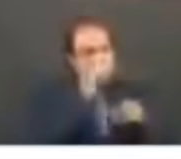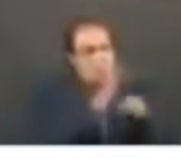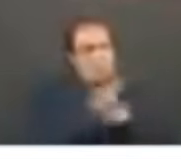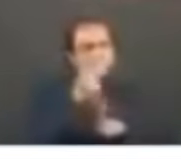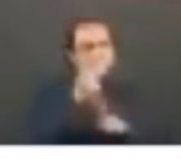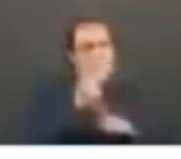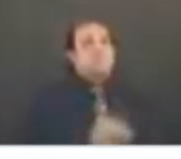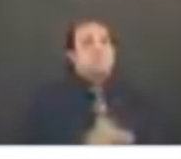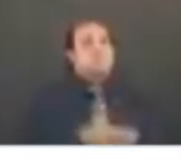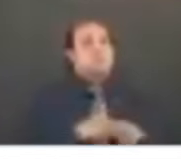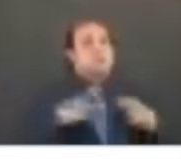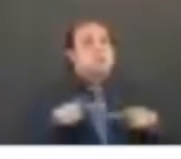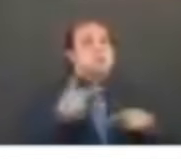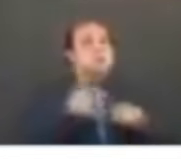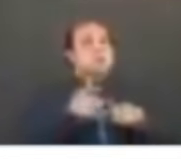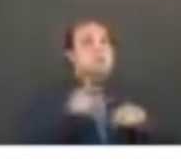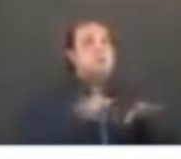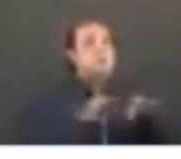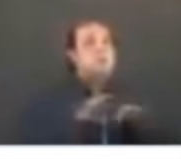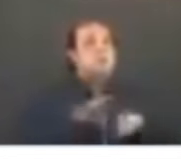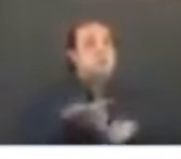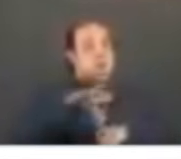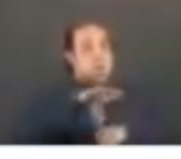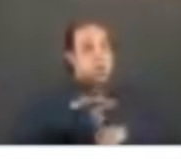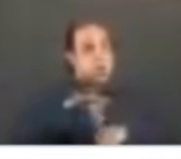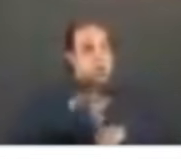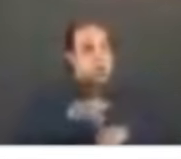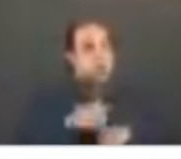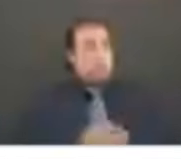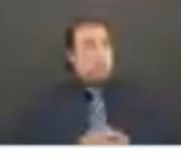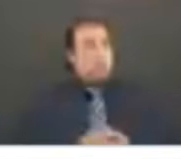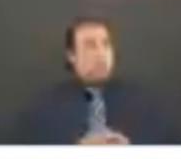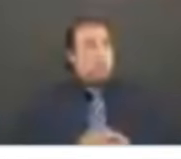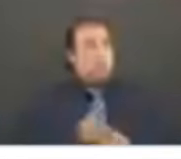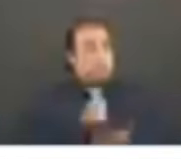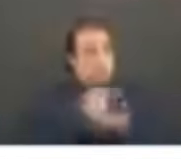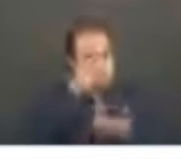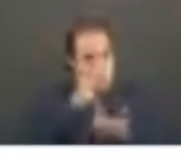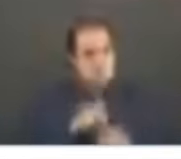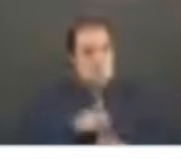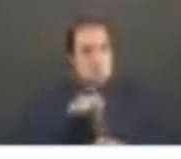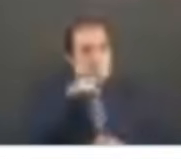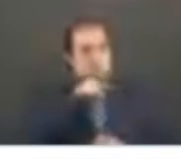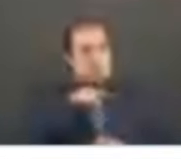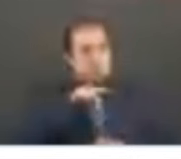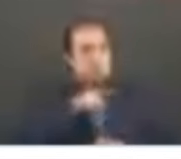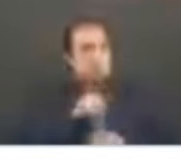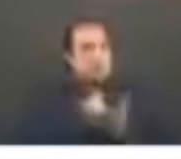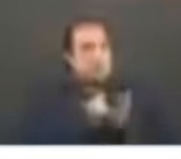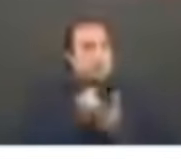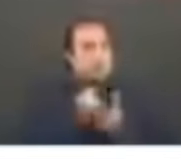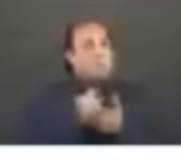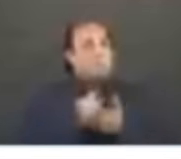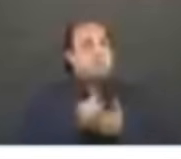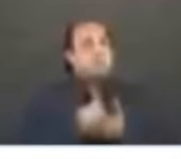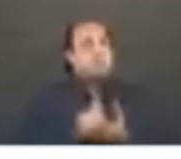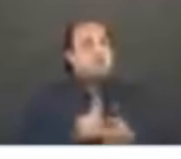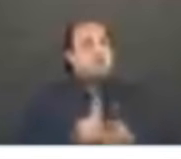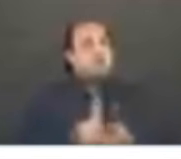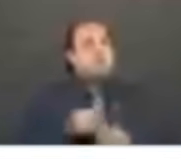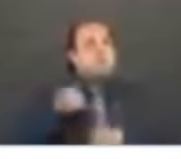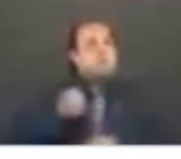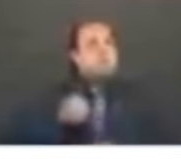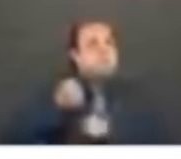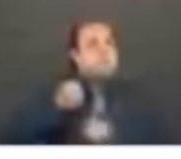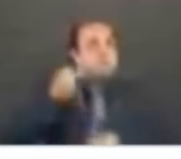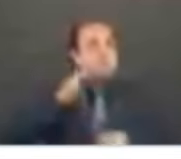nombre, de gaseros del Valle de México, que eran los que habían implementado este paro de labores y que ayer